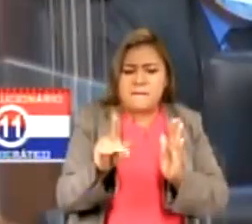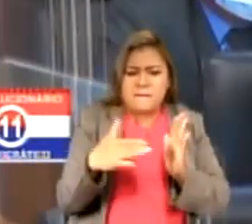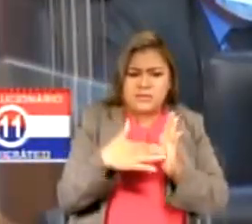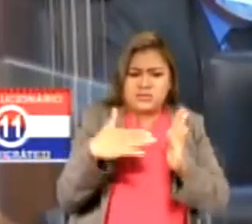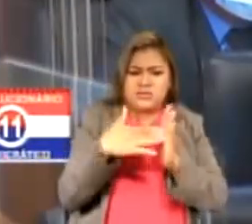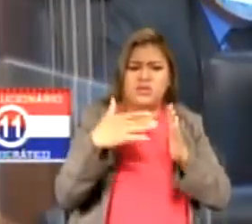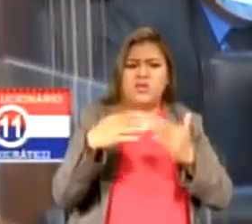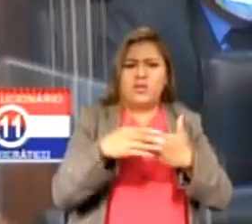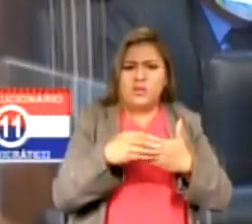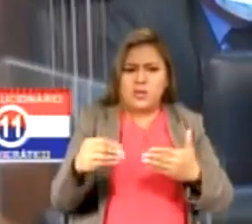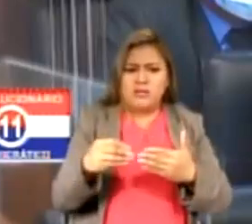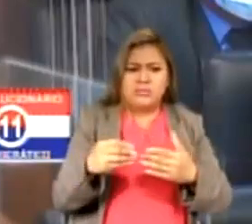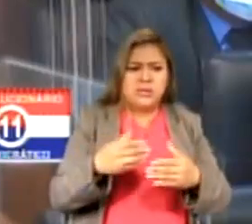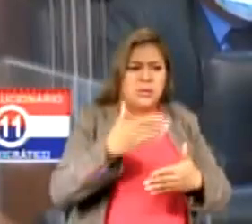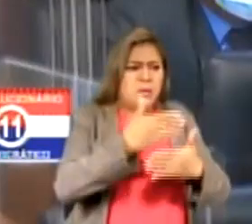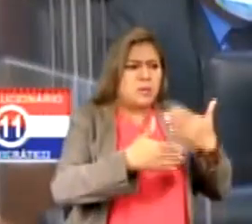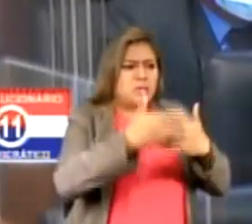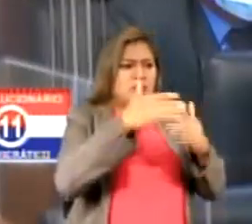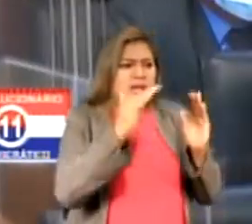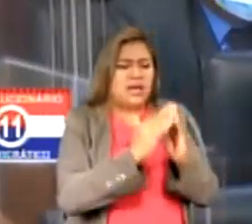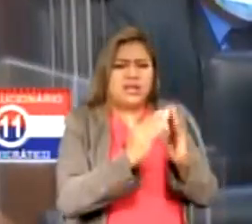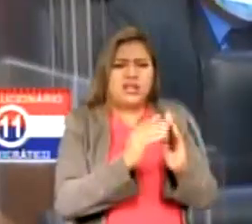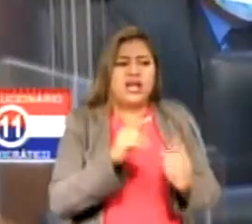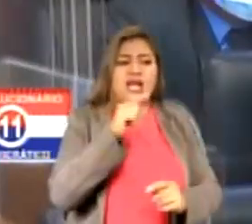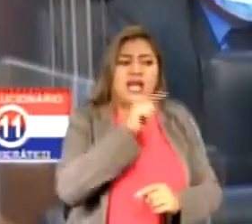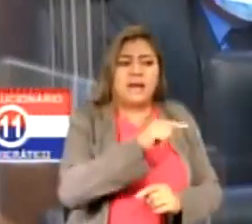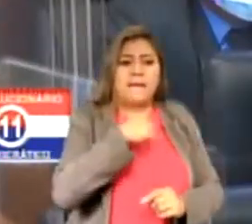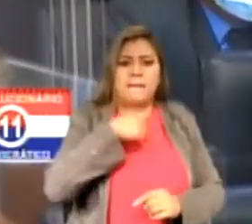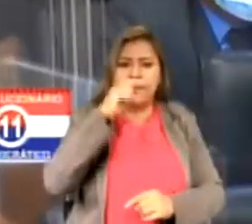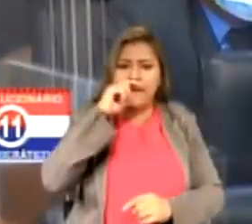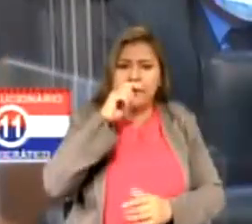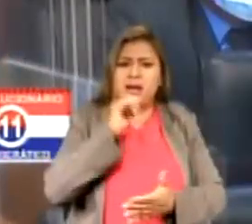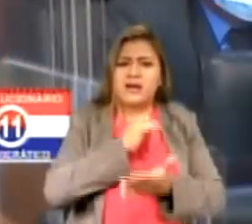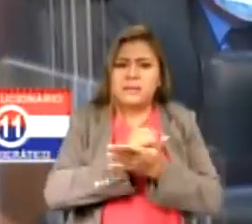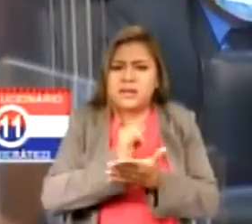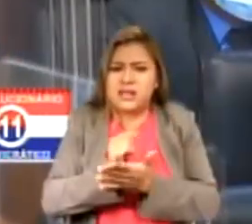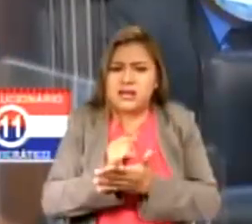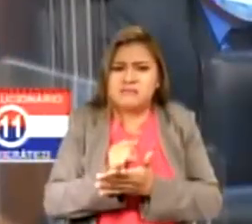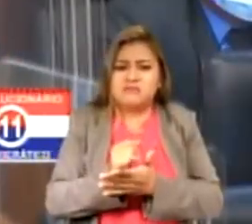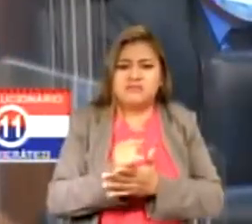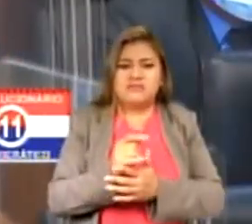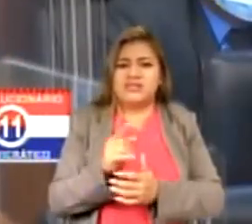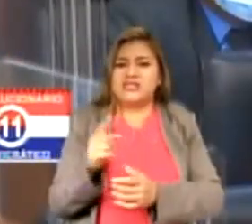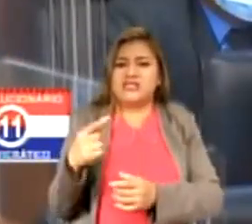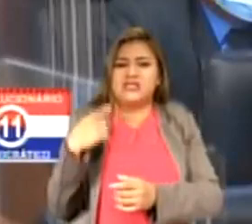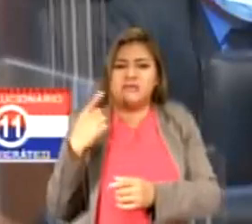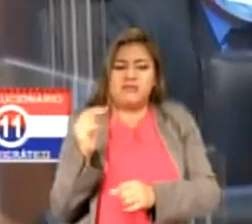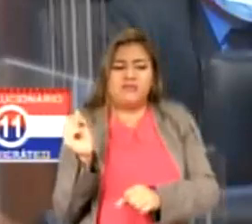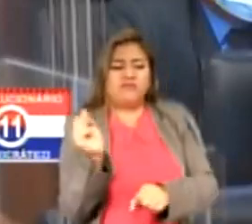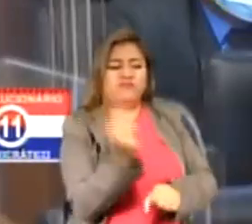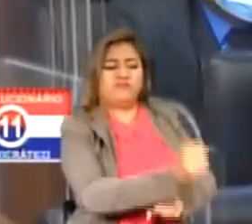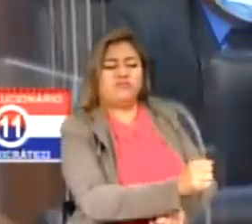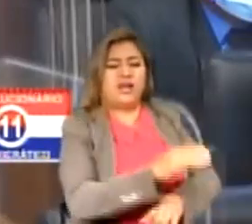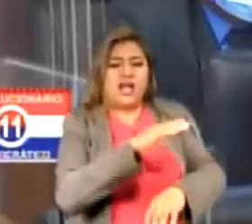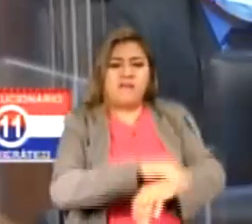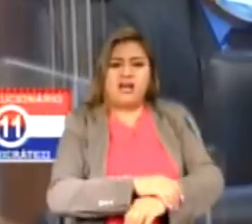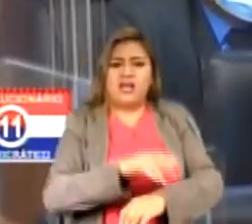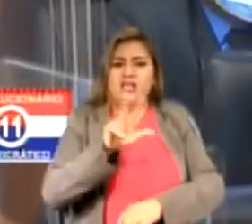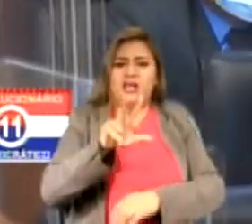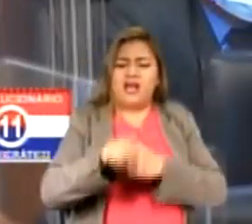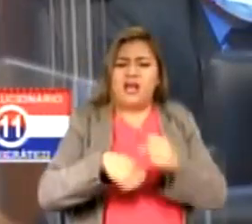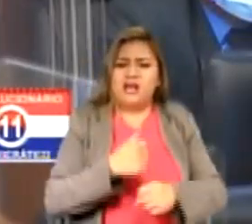casa, y lo quiso investigar, eso le costó un exilio de 3 años. Me dijo mi